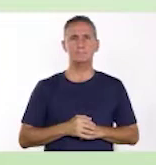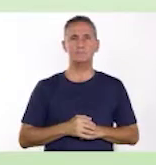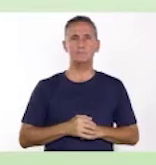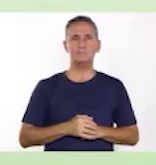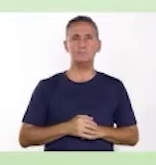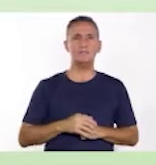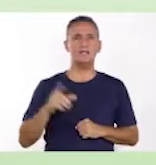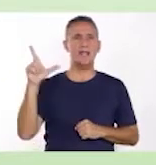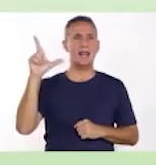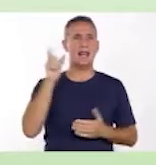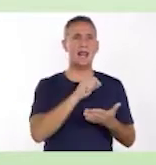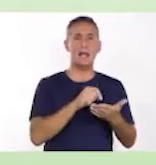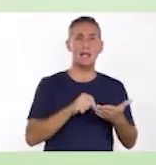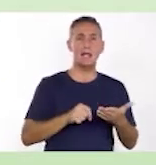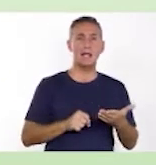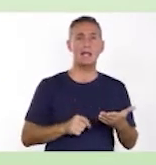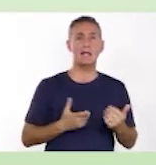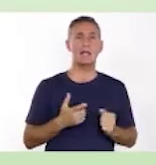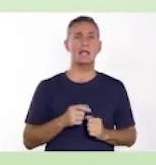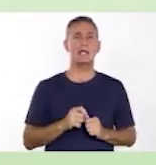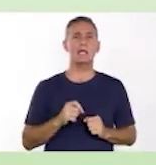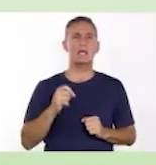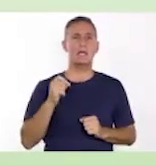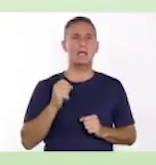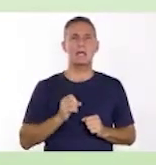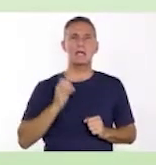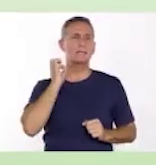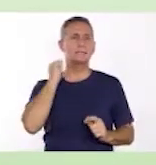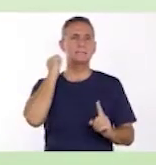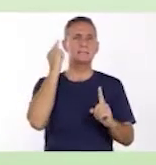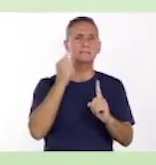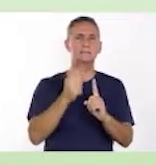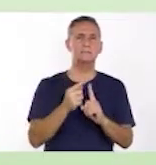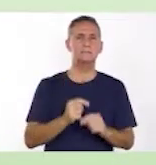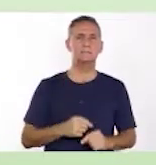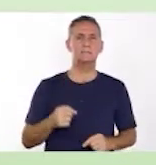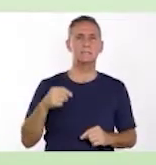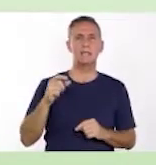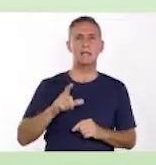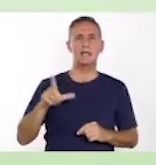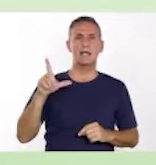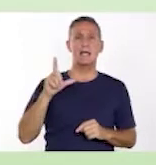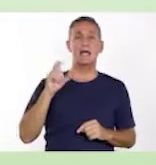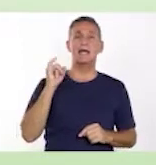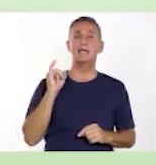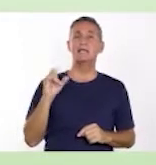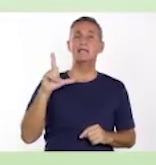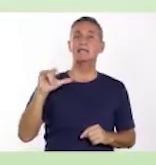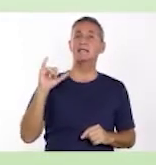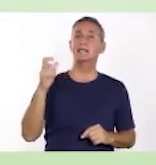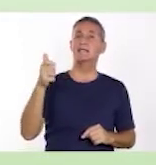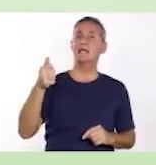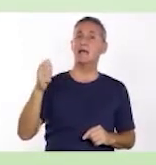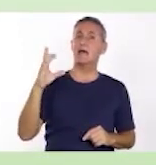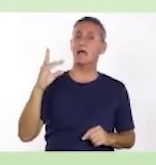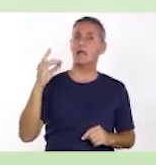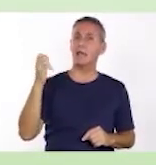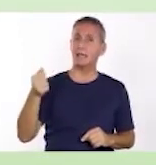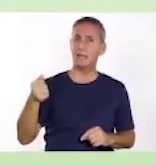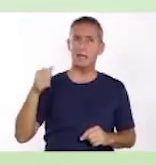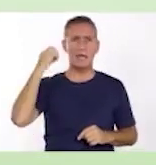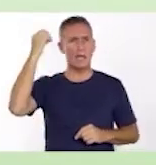La literatura clásica, Homero, la Ilíada, análisis literario. Dijimos